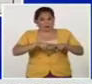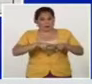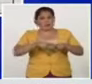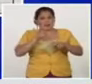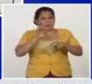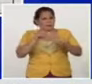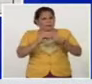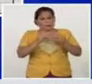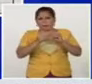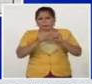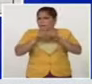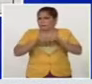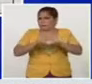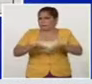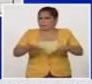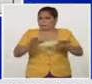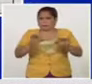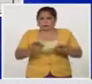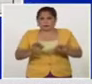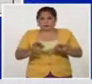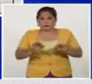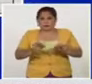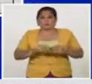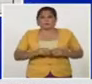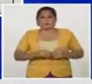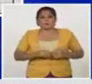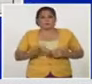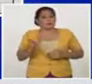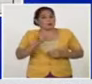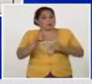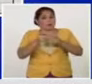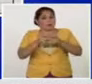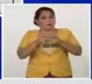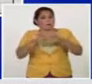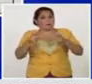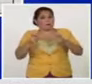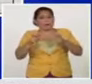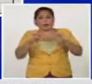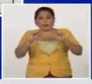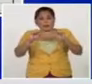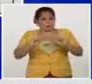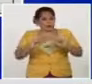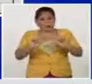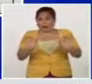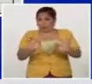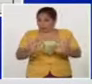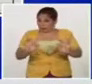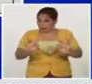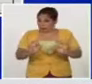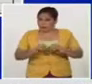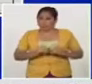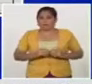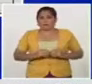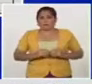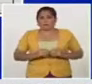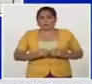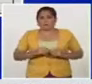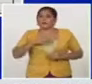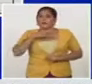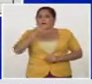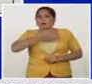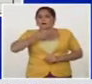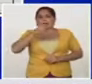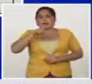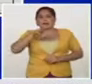transmisión importante, la curva que si bien no se incrementa mucho, no disminuye, y como ya hemos dicho, Cerro,